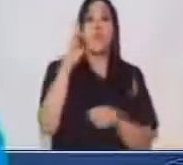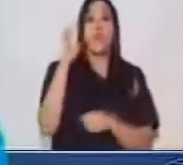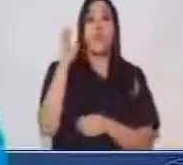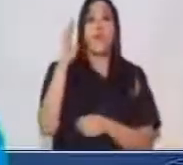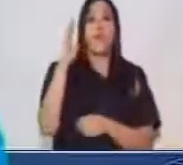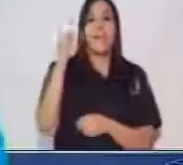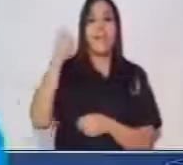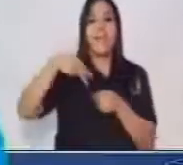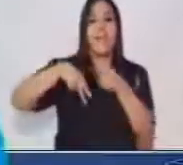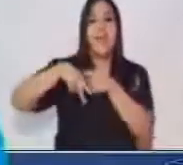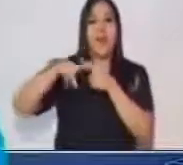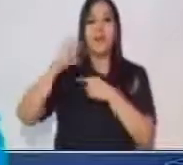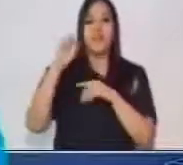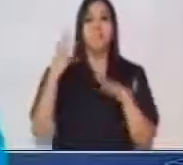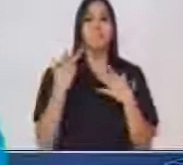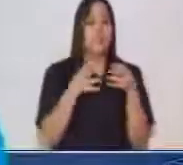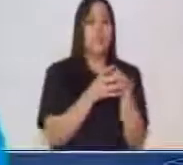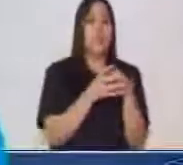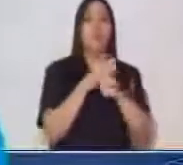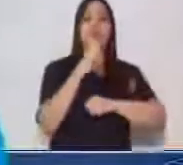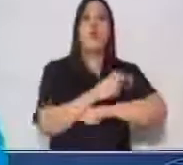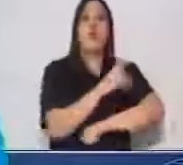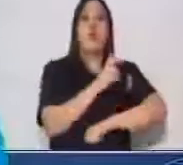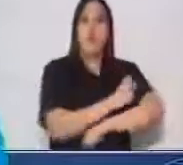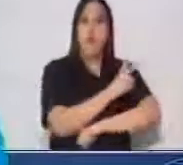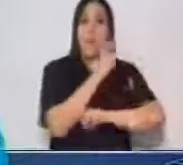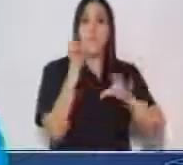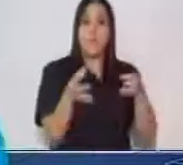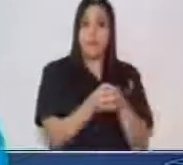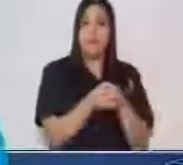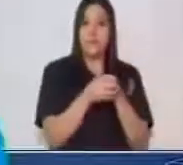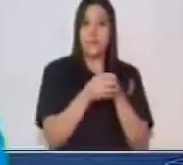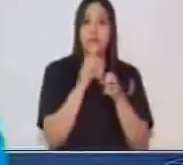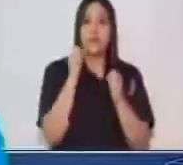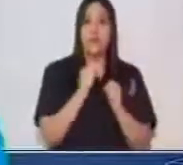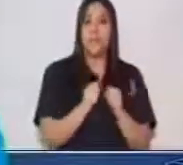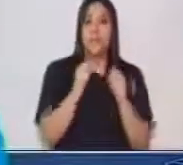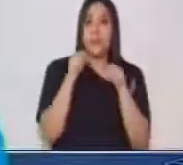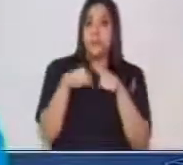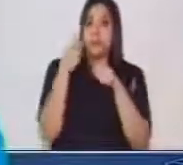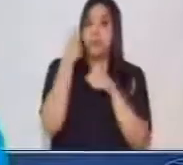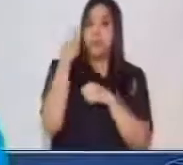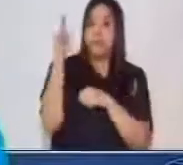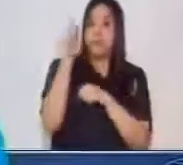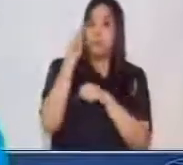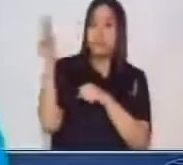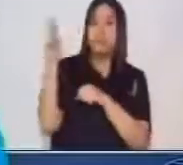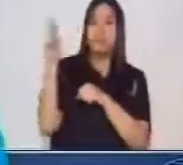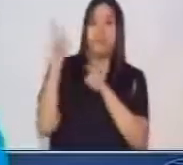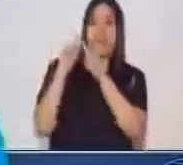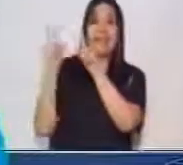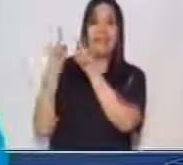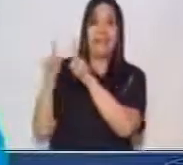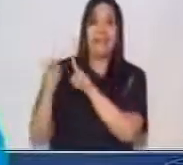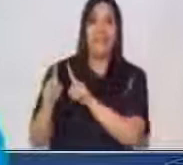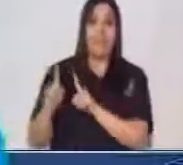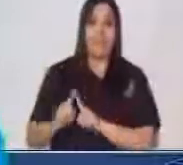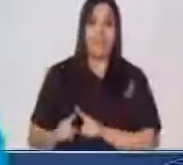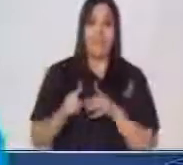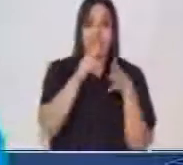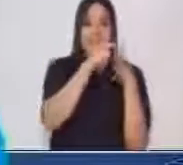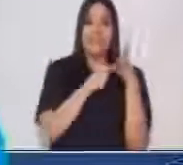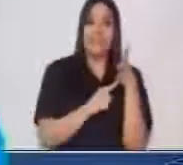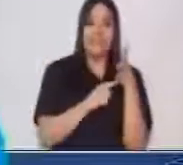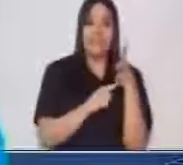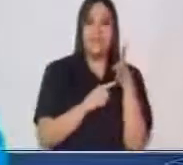es un conjunto de ovejas. Muy bien, entonces te puedes dar cuenta que los sustantivos hay diferentes clases.